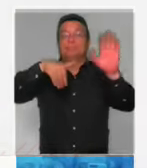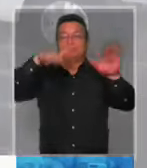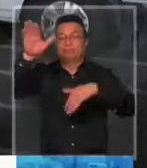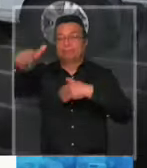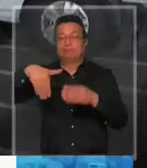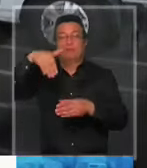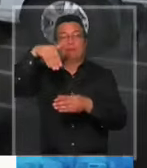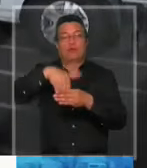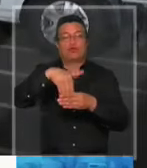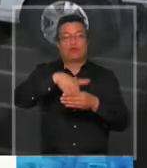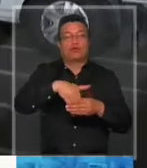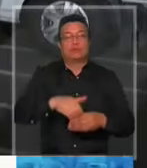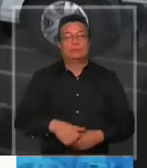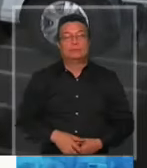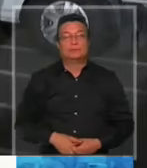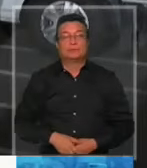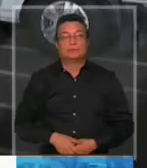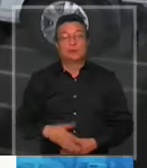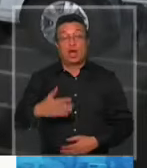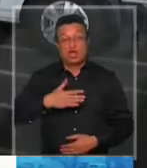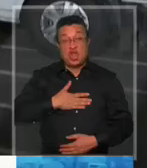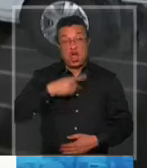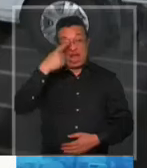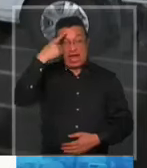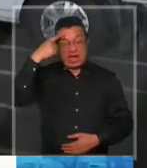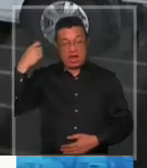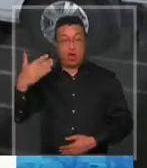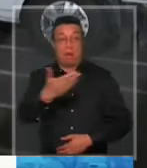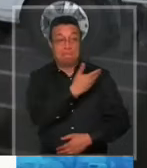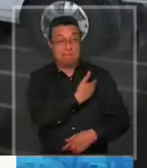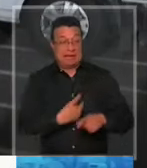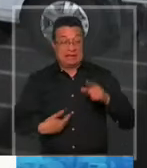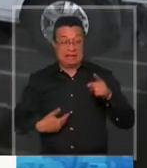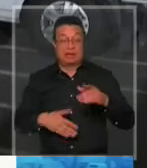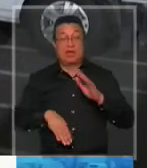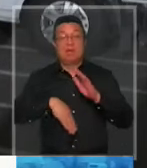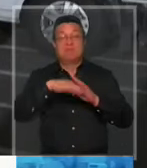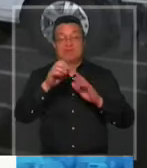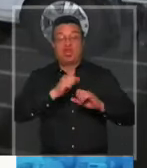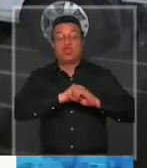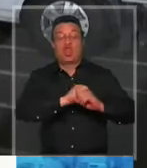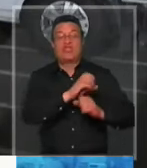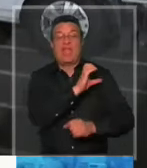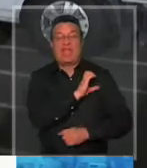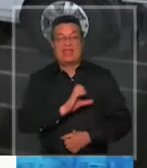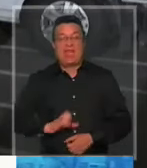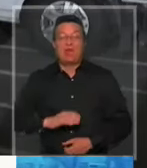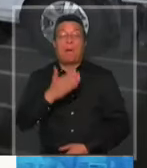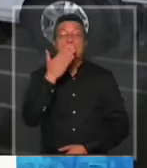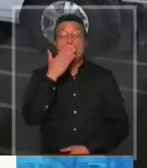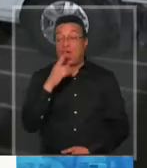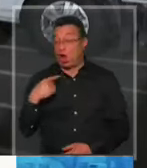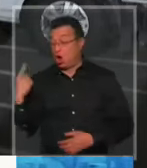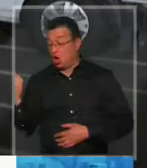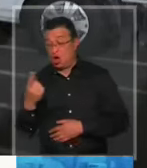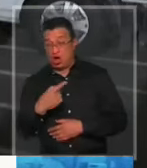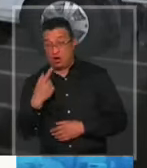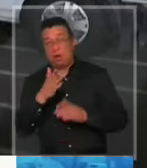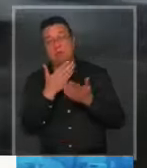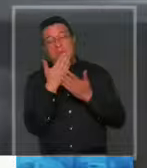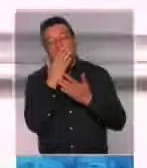elecciones. Creo que el presidente es la mayor fuerza antiestatal en este momento y lo mejor para el pueblo sería que